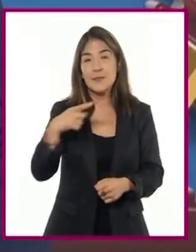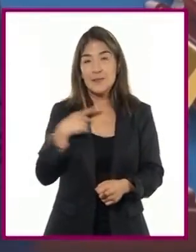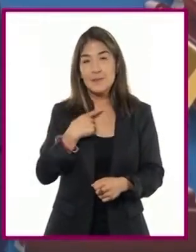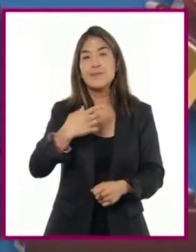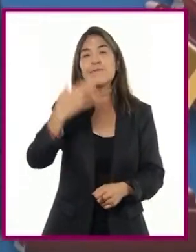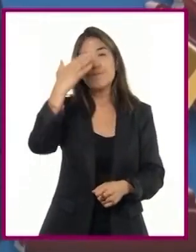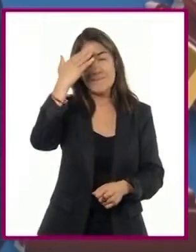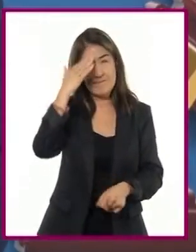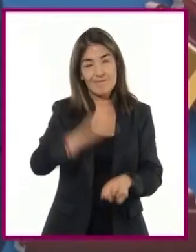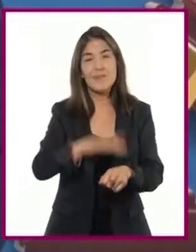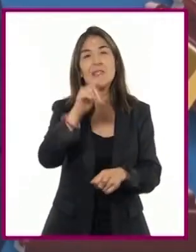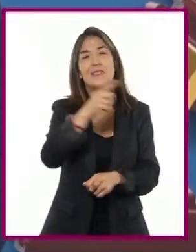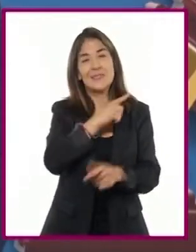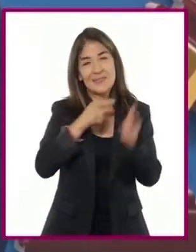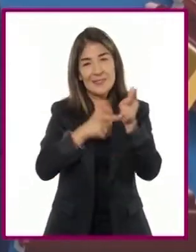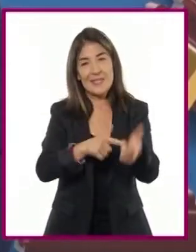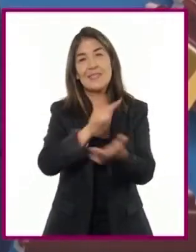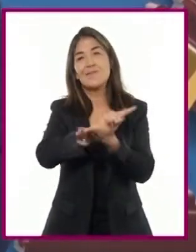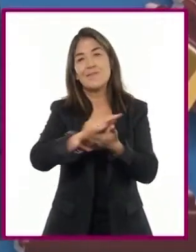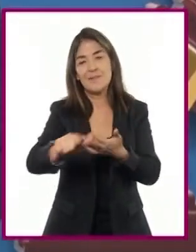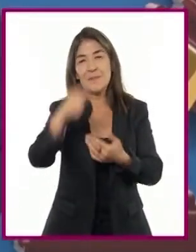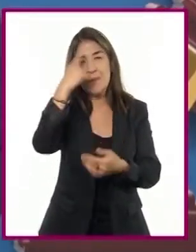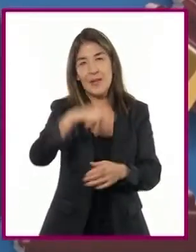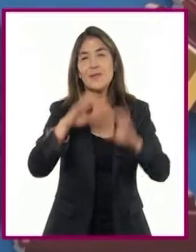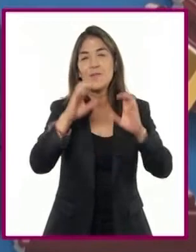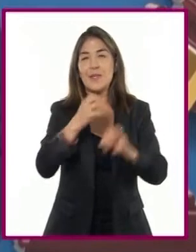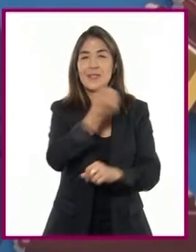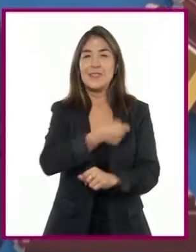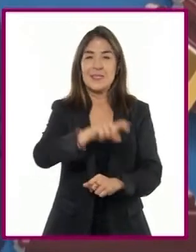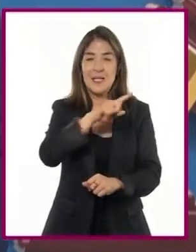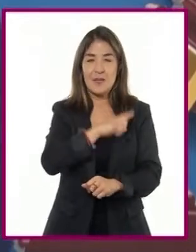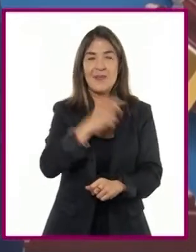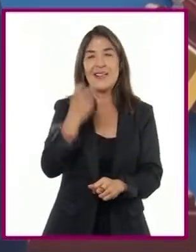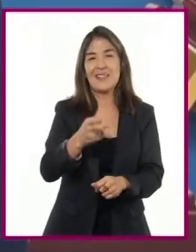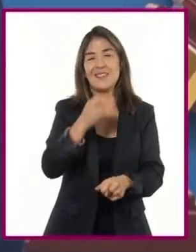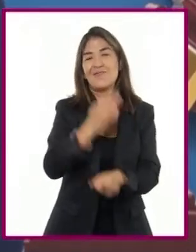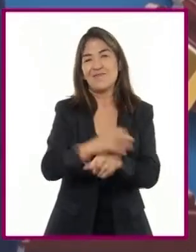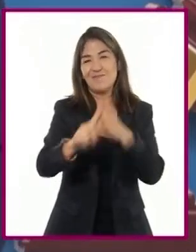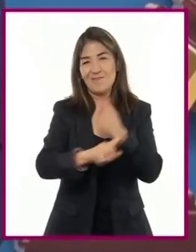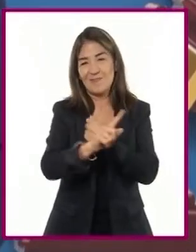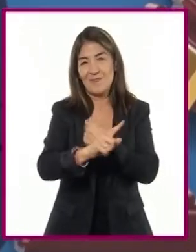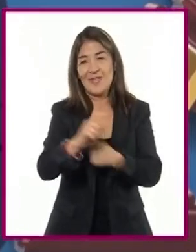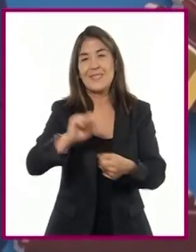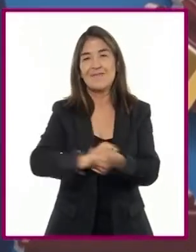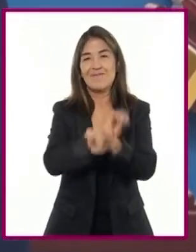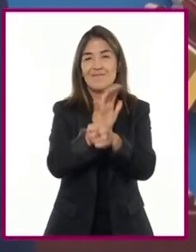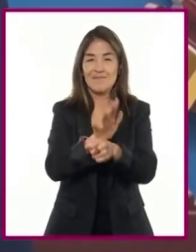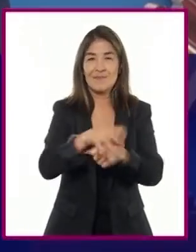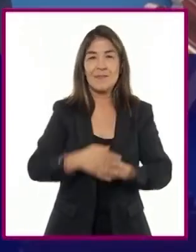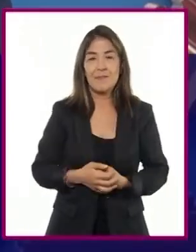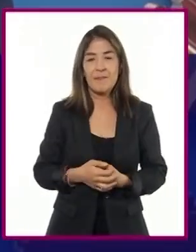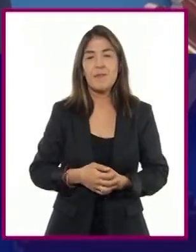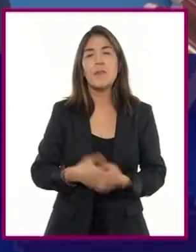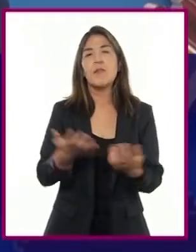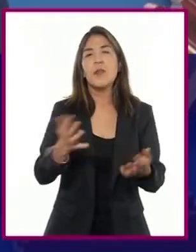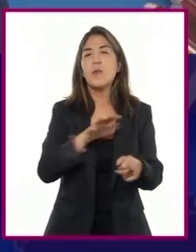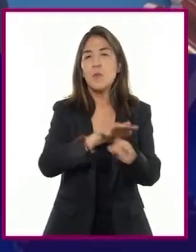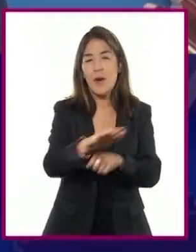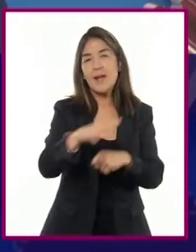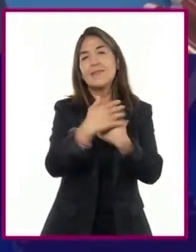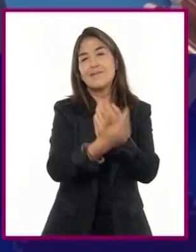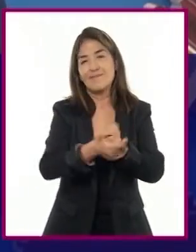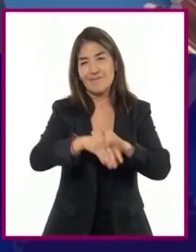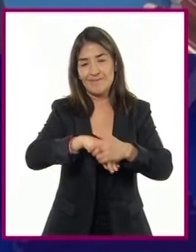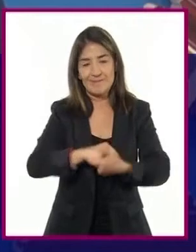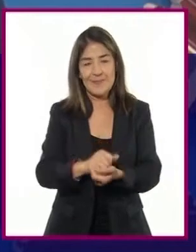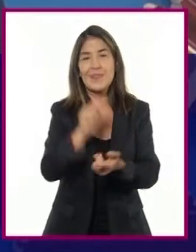con las medidas de higiene para promover el cuidado de nuestra salud ante la crisis sanitaria. Algunas acciones sencillas son el lavado frecuente de